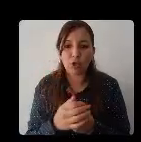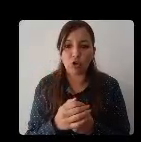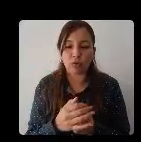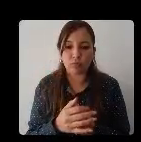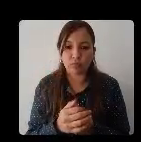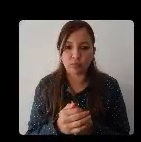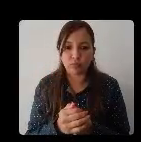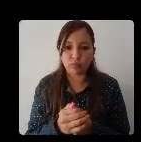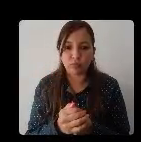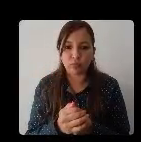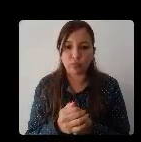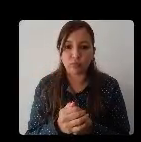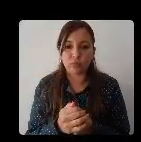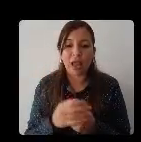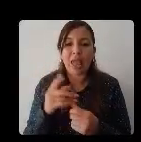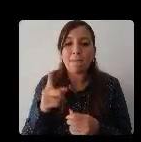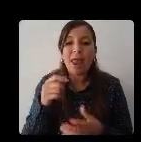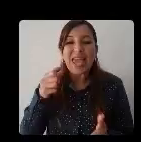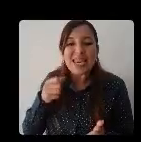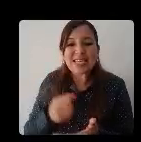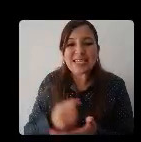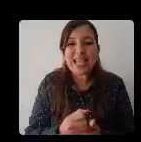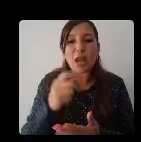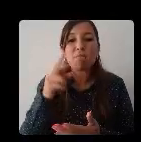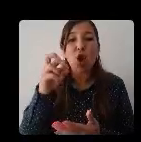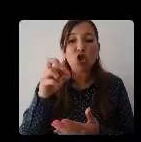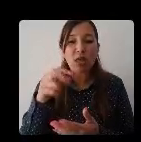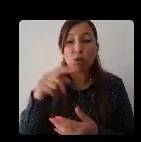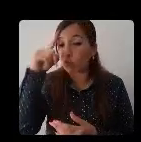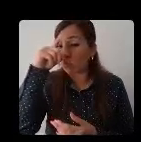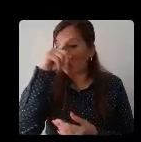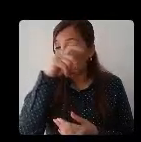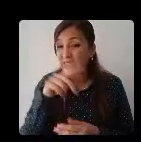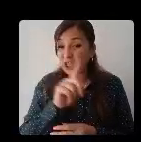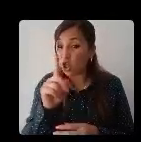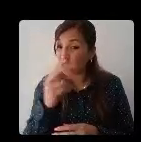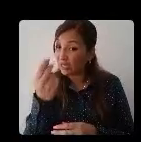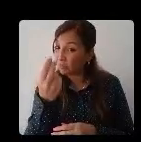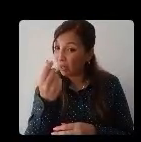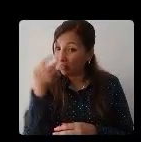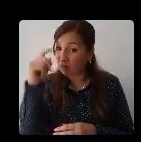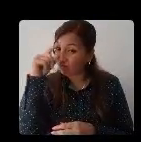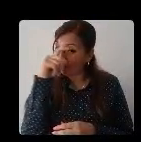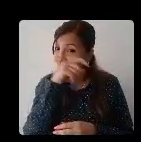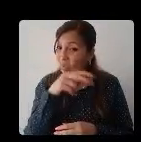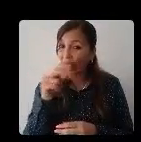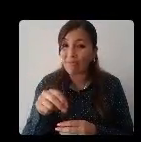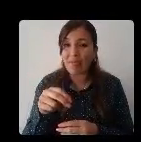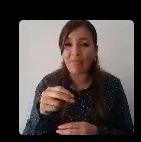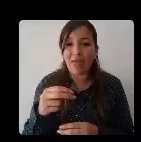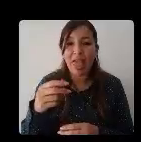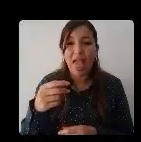con los grupos que llegaban y los primeros años no nos pagábamos, ahorrábamos ese dinero y comenzamos a comprar nuestra refrigeradora,